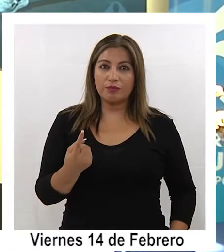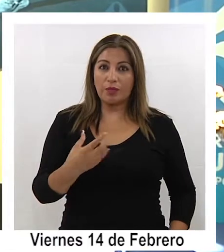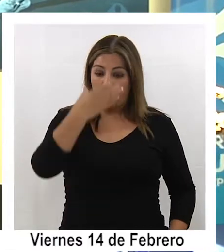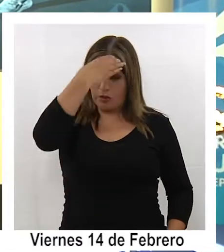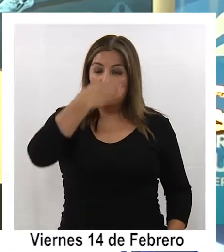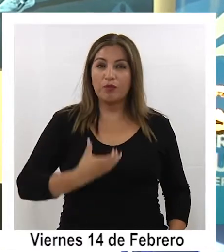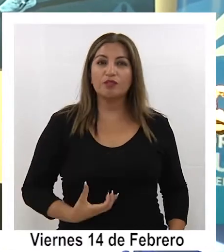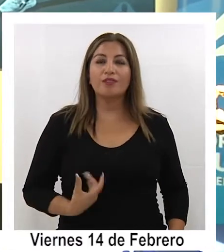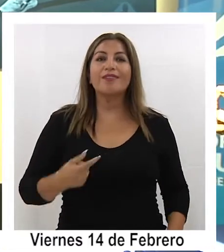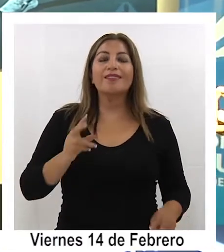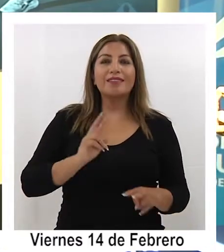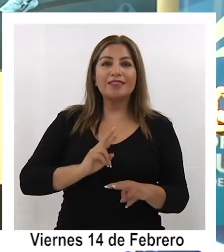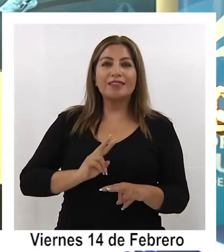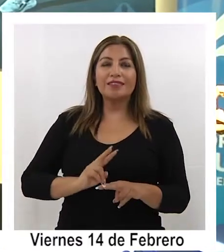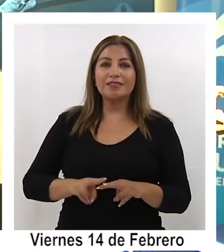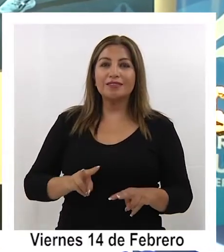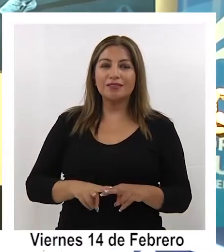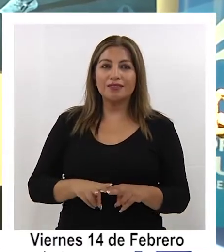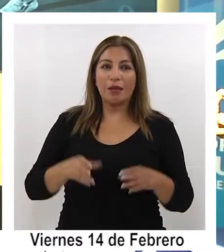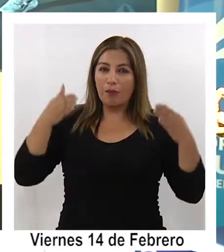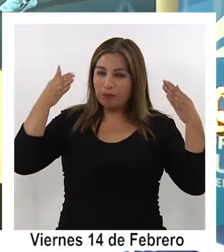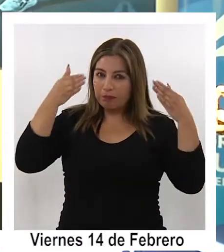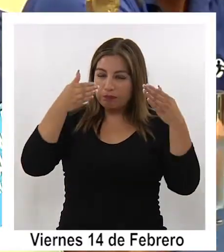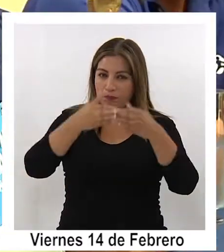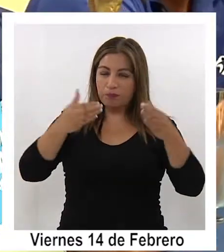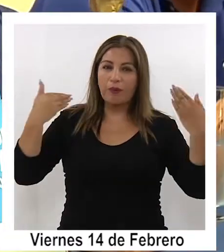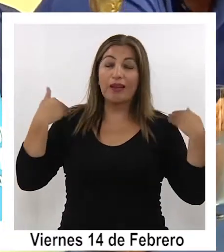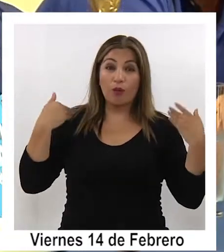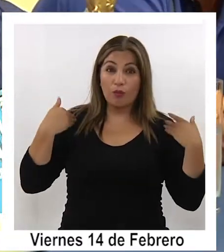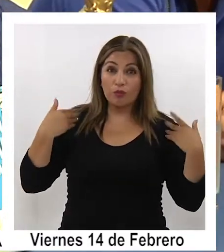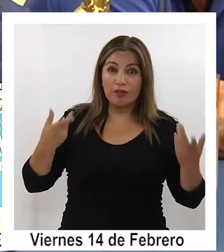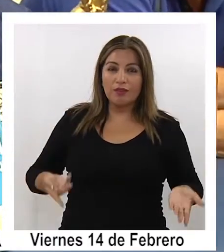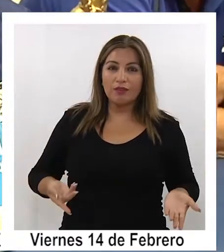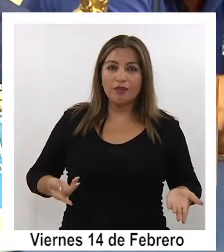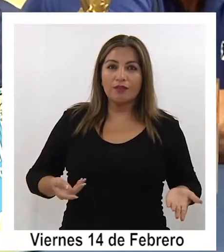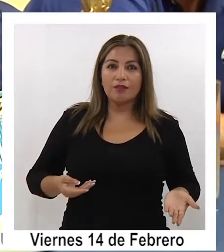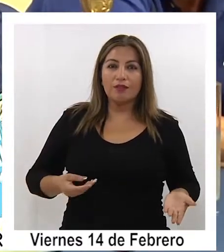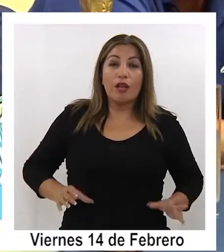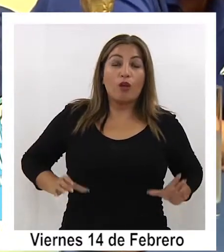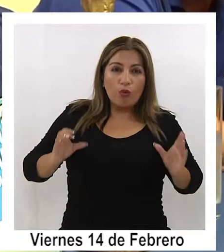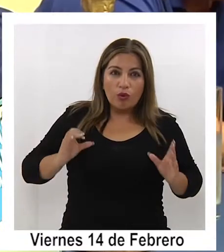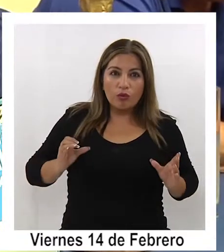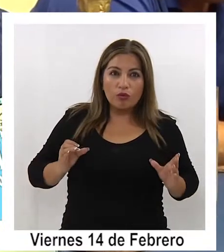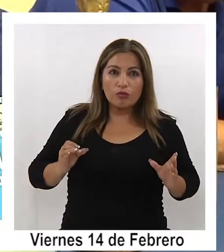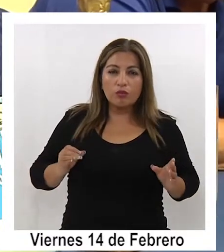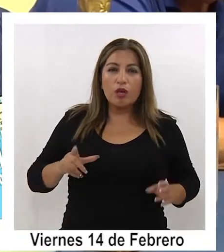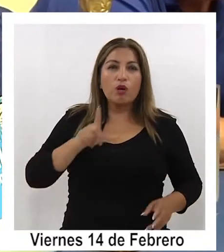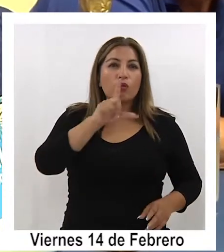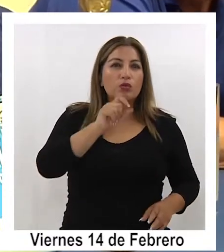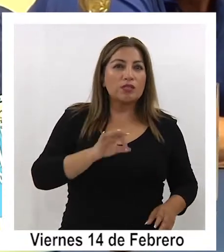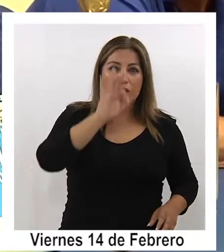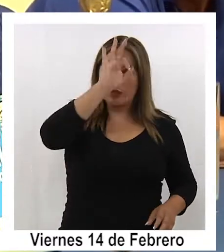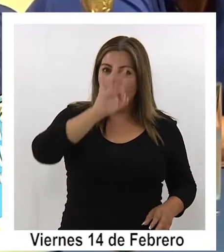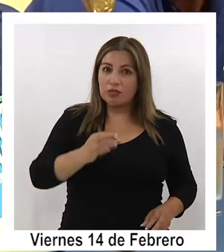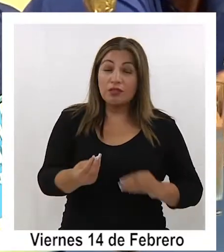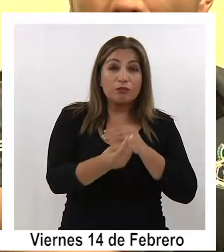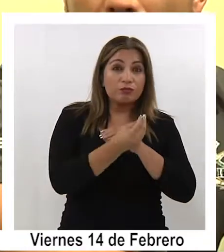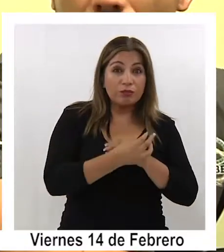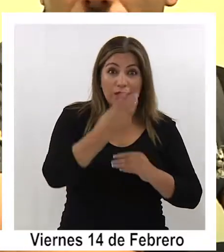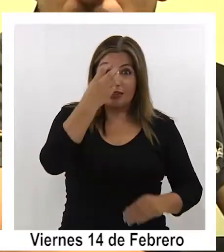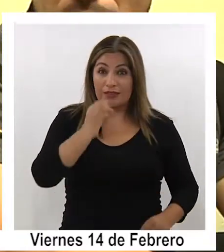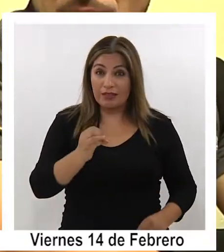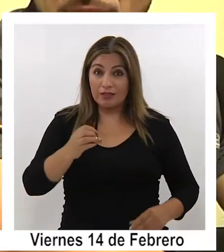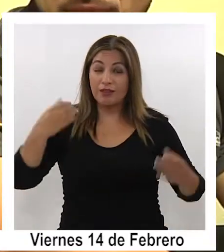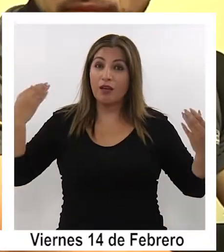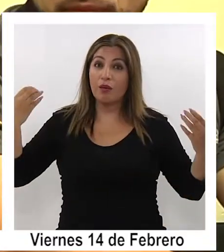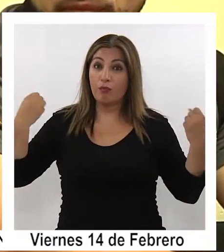somos personas que nos constituimos en esta disciplina deportiva más en la alimentación y luego el entrenamiento. O sea, es como un 70%